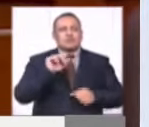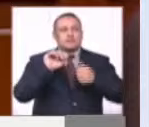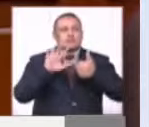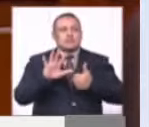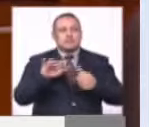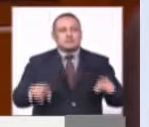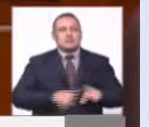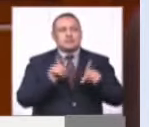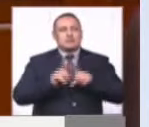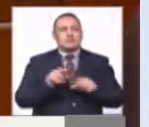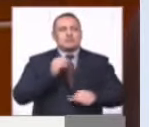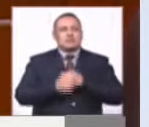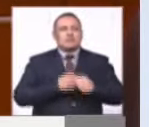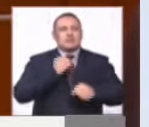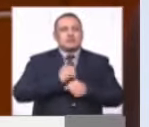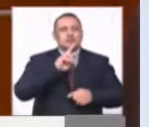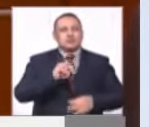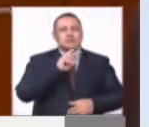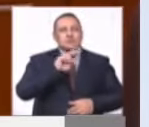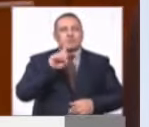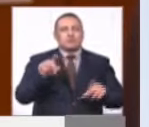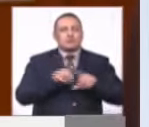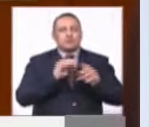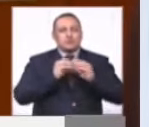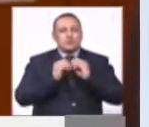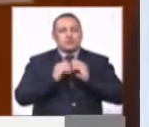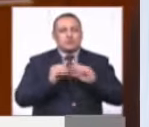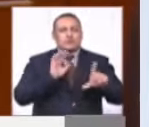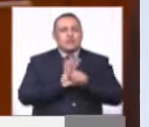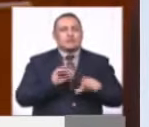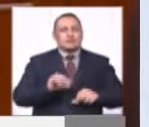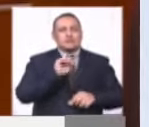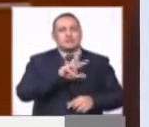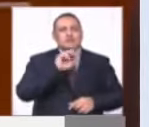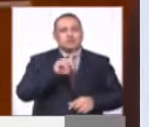31.336 del año 2021 y modificada por la Ley